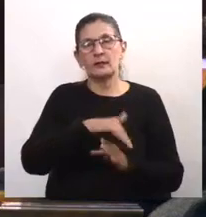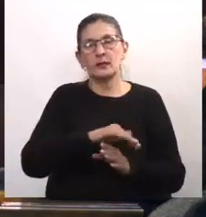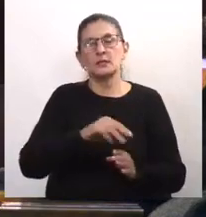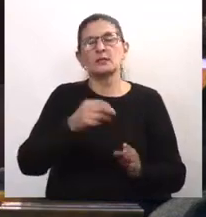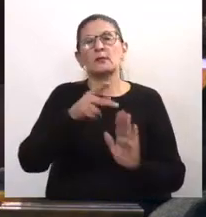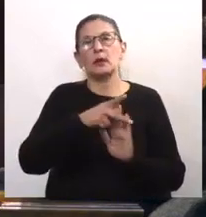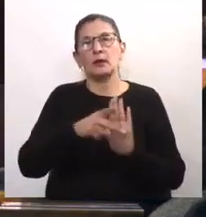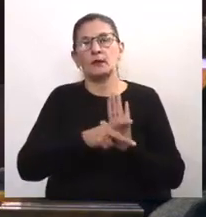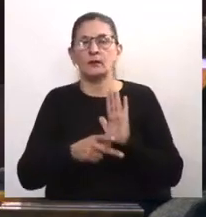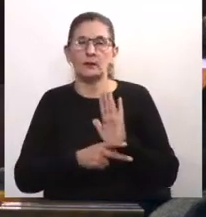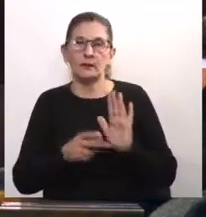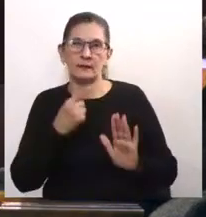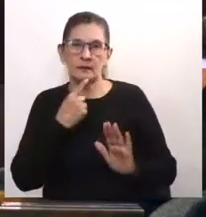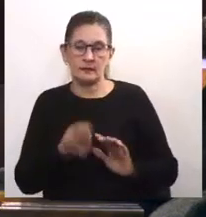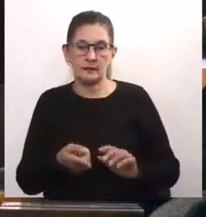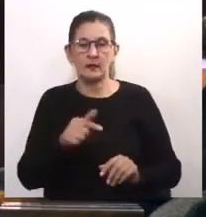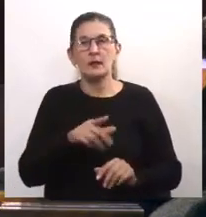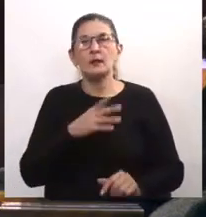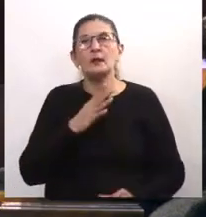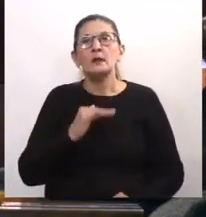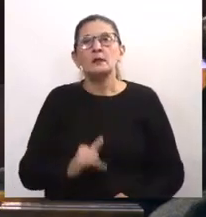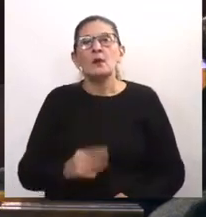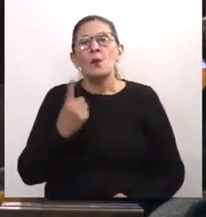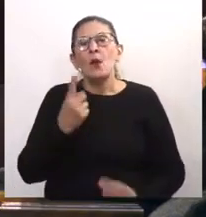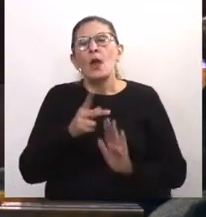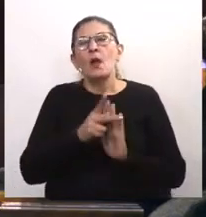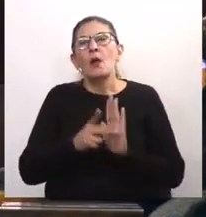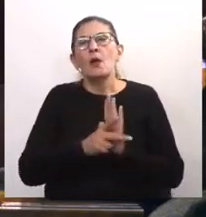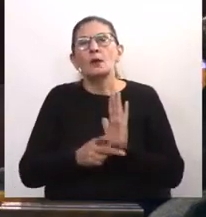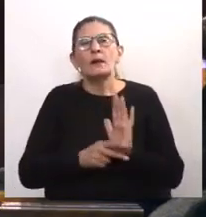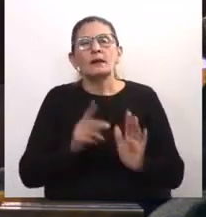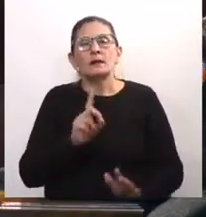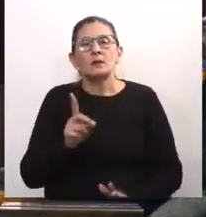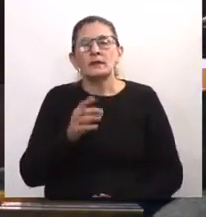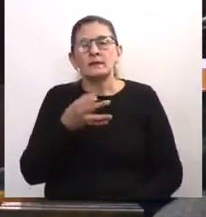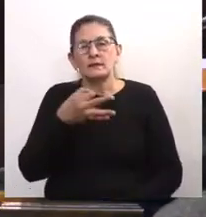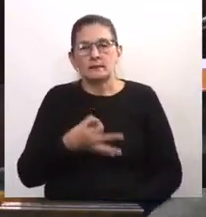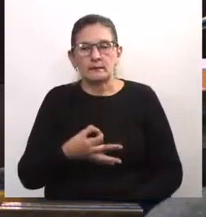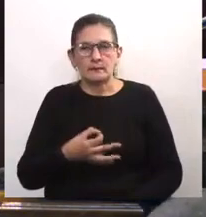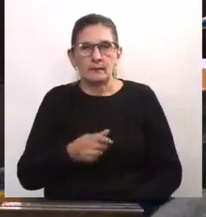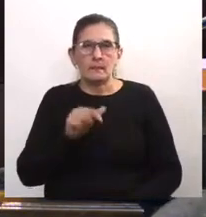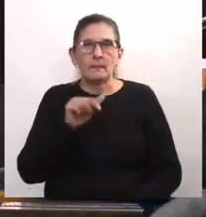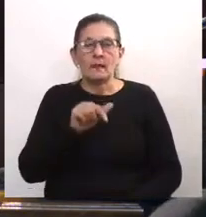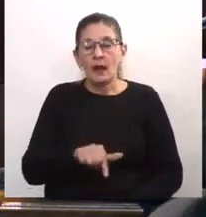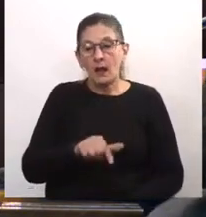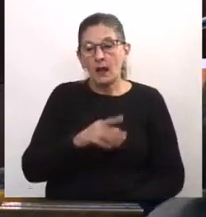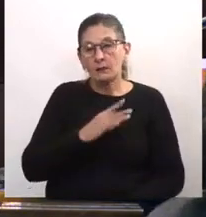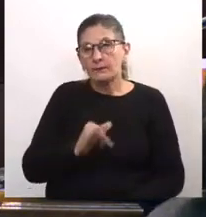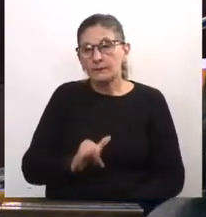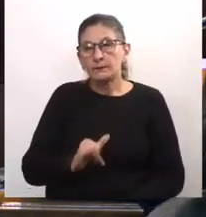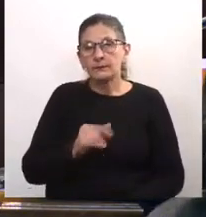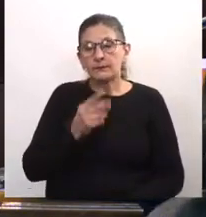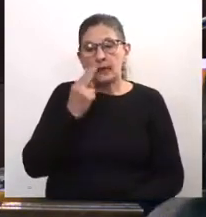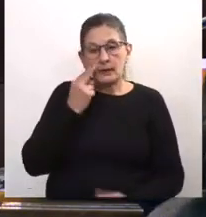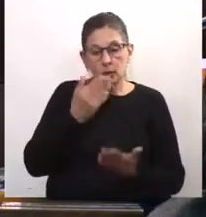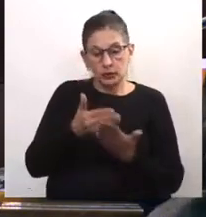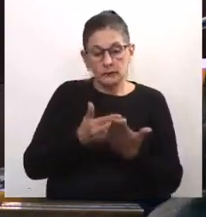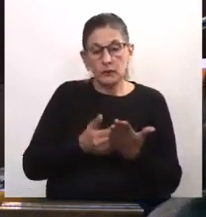propuesta, dista mucho de ser una norma beneficiosa. Es decir, que acá en la exposición de motivos